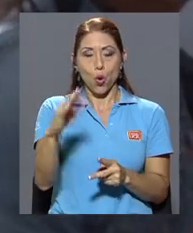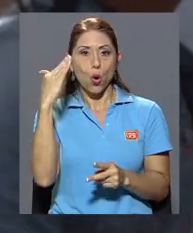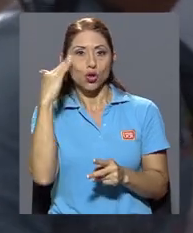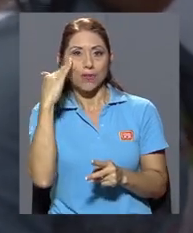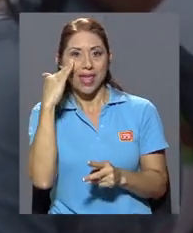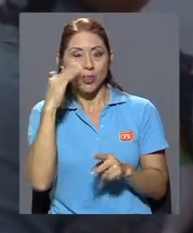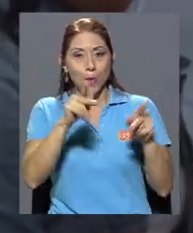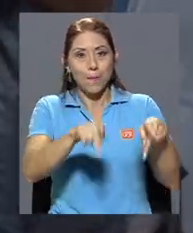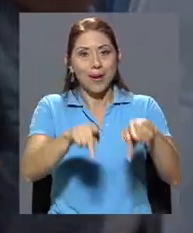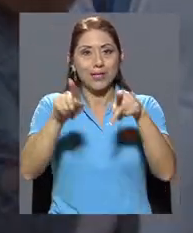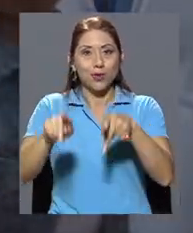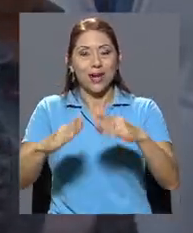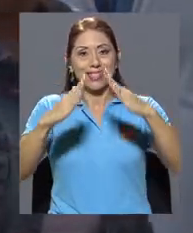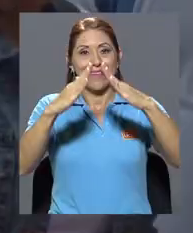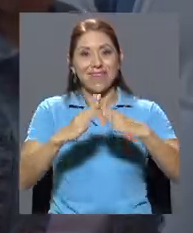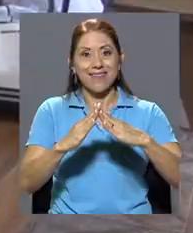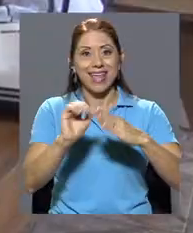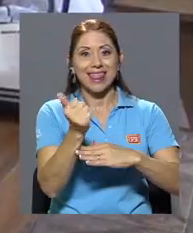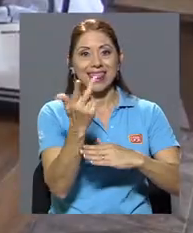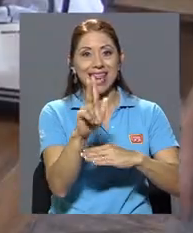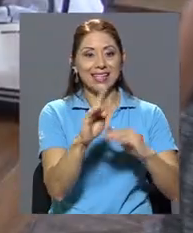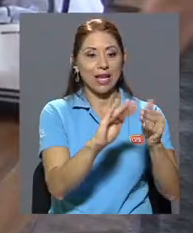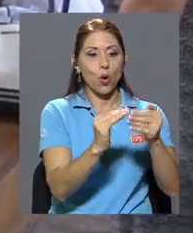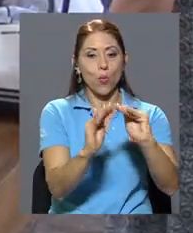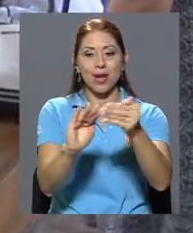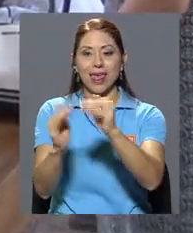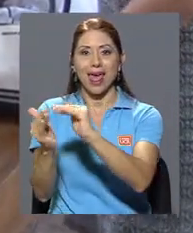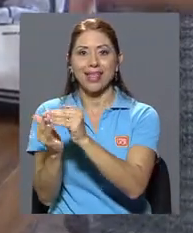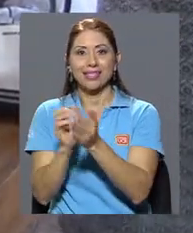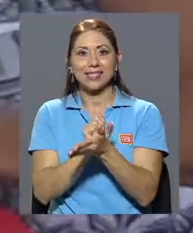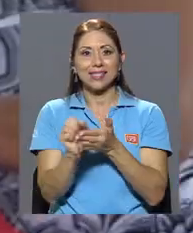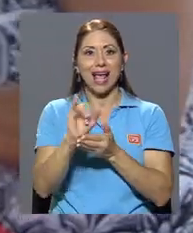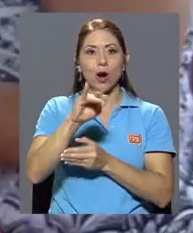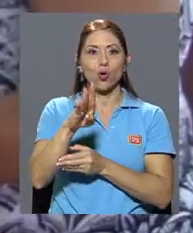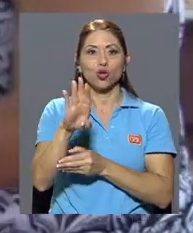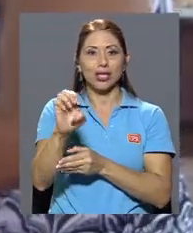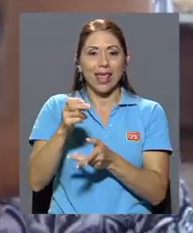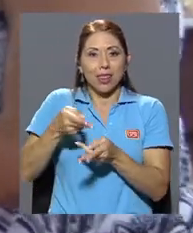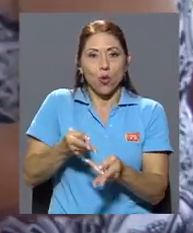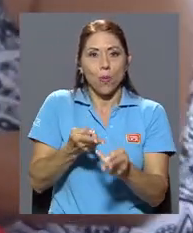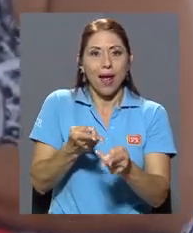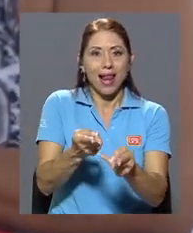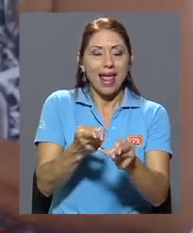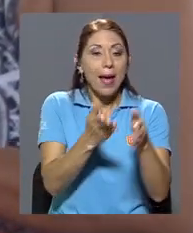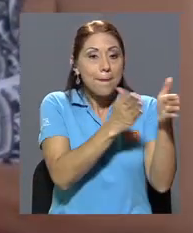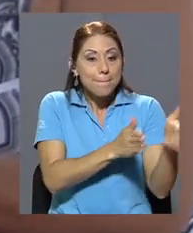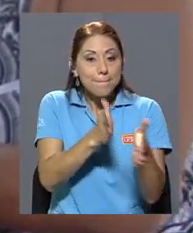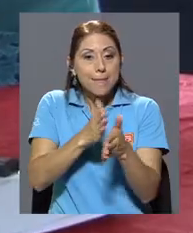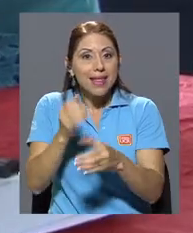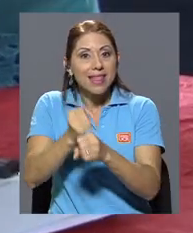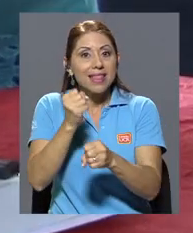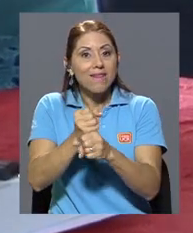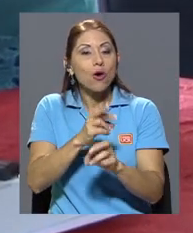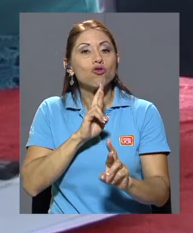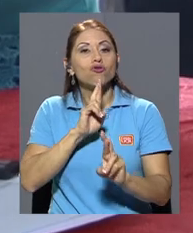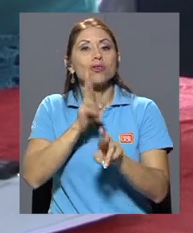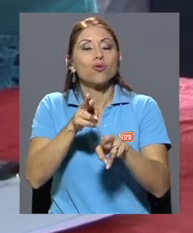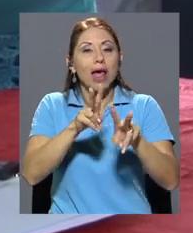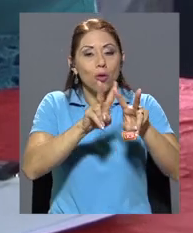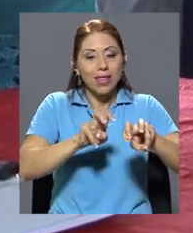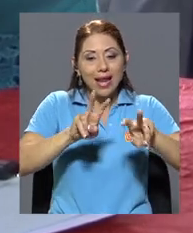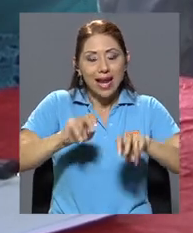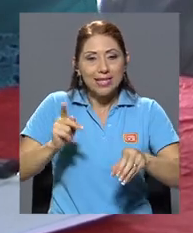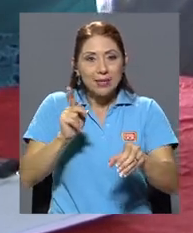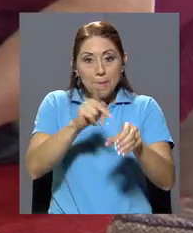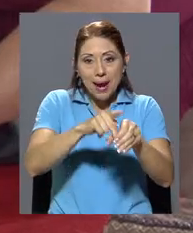de 13 comunidades de San José de Opala. Su plan de trabajo es el resultado de una serie de análisis